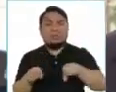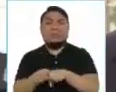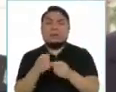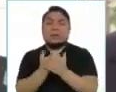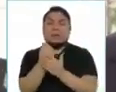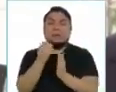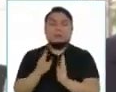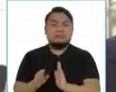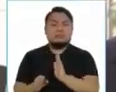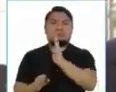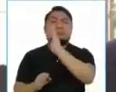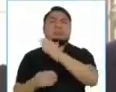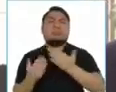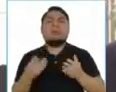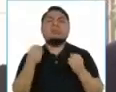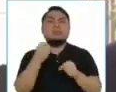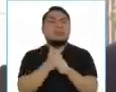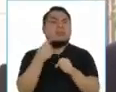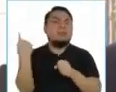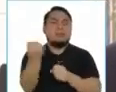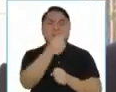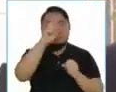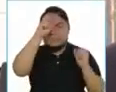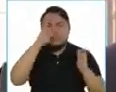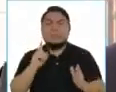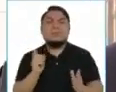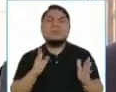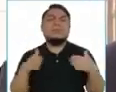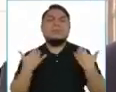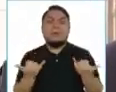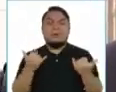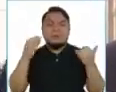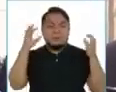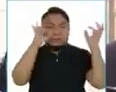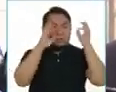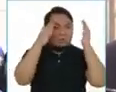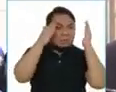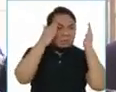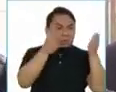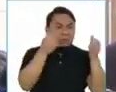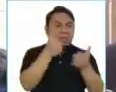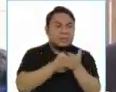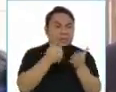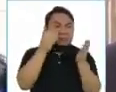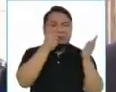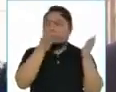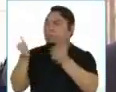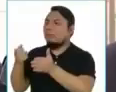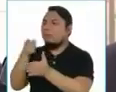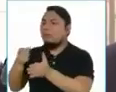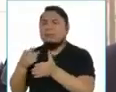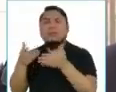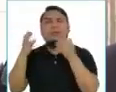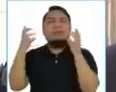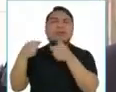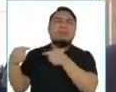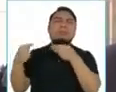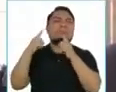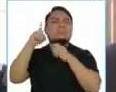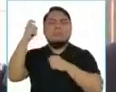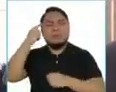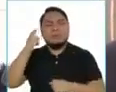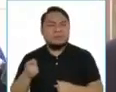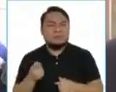economía por el trabajo y esfuerzo de todos los peruanos. No podemos distraernos en este tipo de pugnas de carácter político que